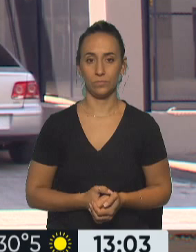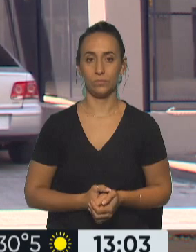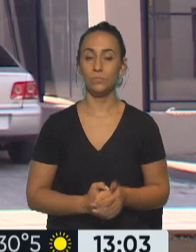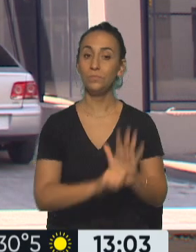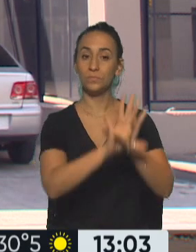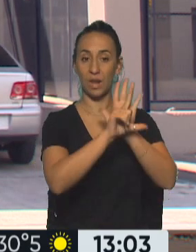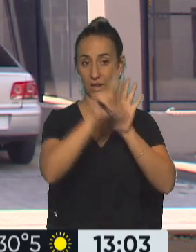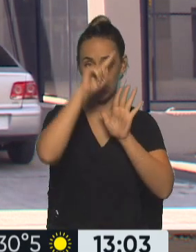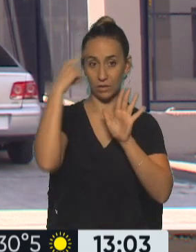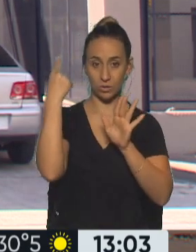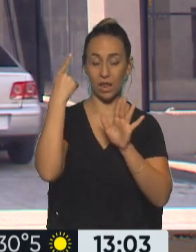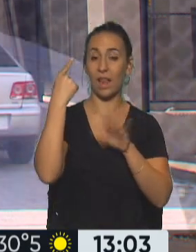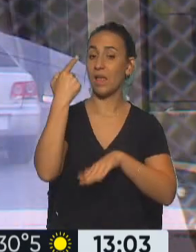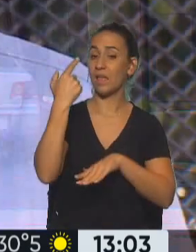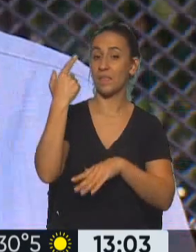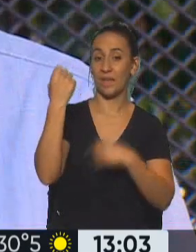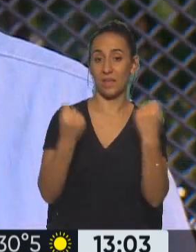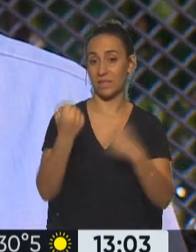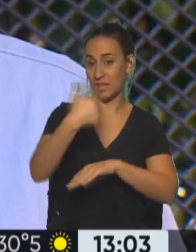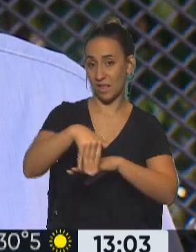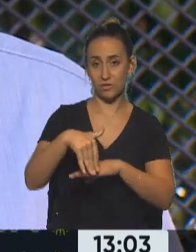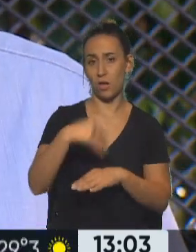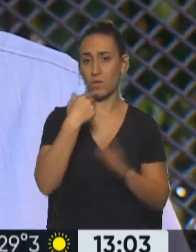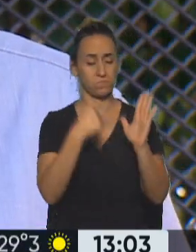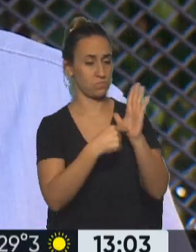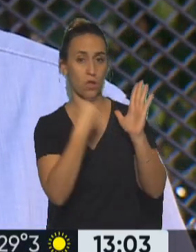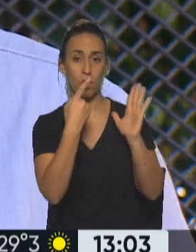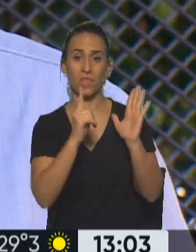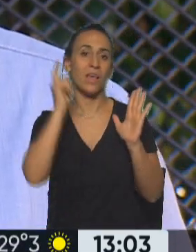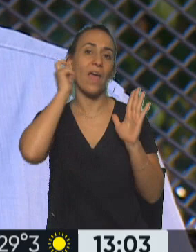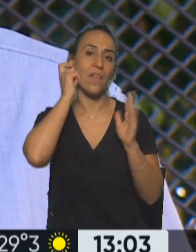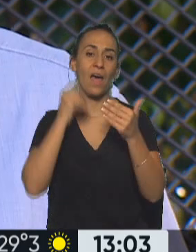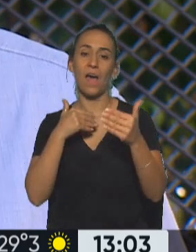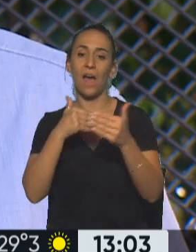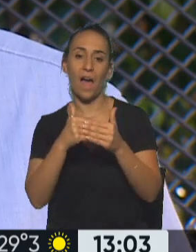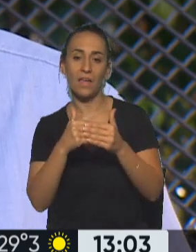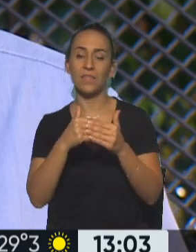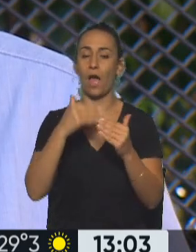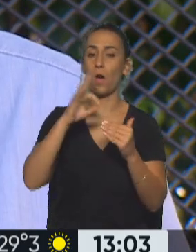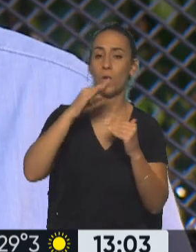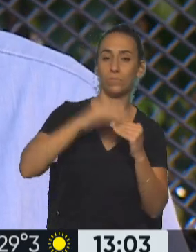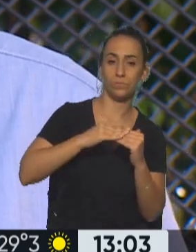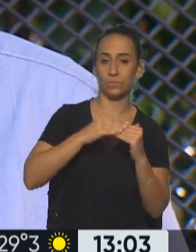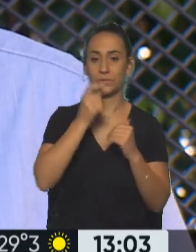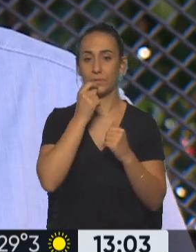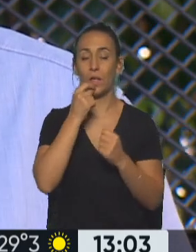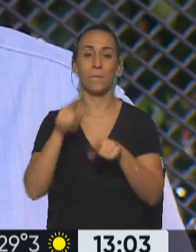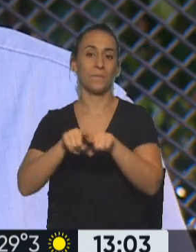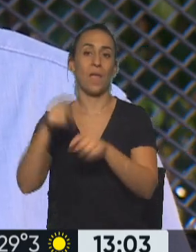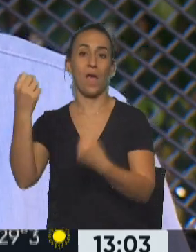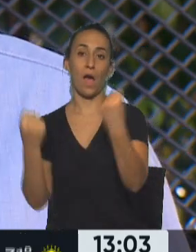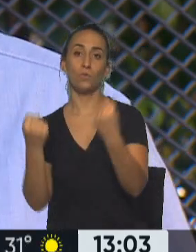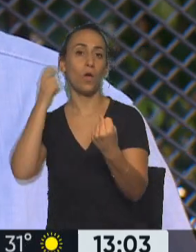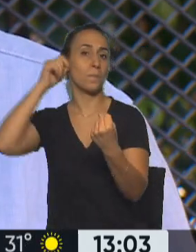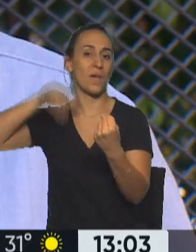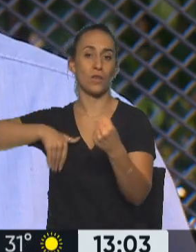La Ley Nacional de Tránsito no establece una edad, a diferencia de sí menores en asiento delantero de vehículos, pero